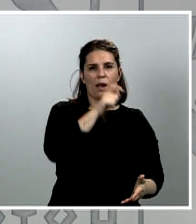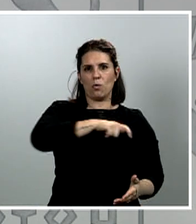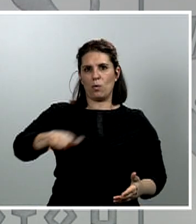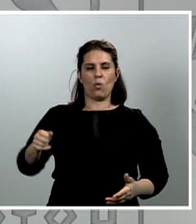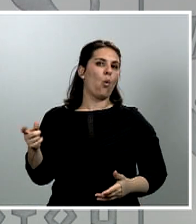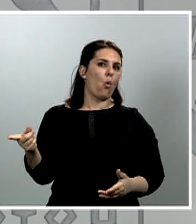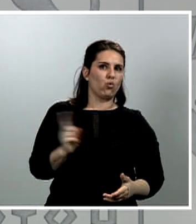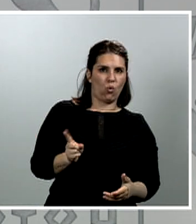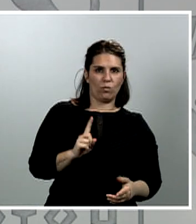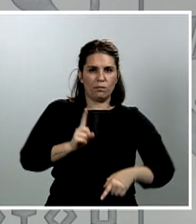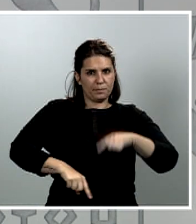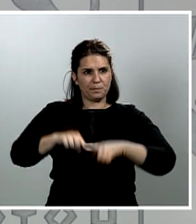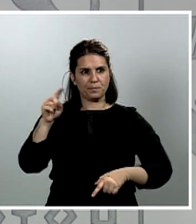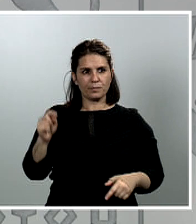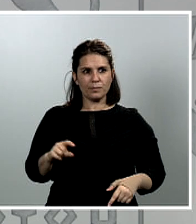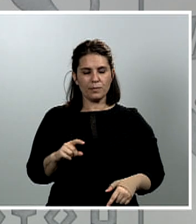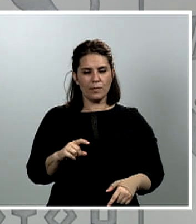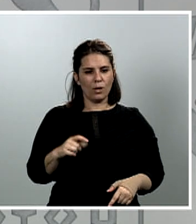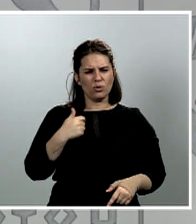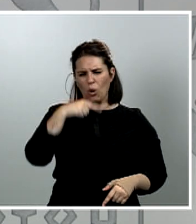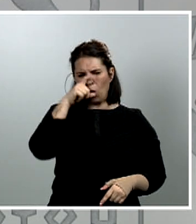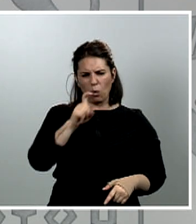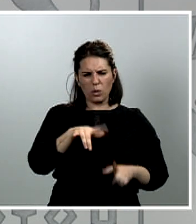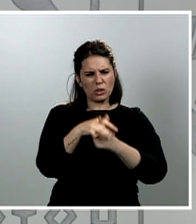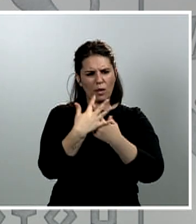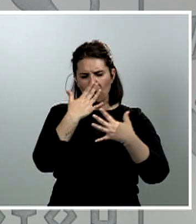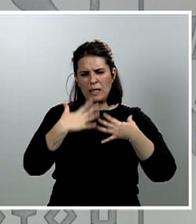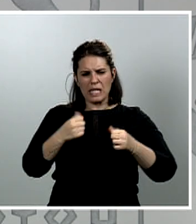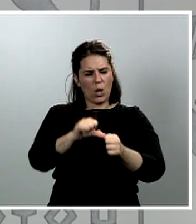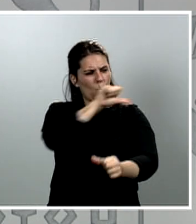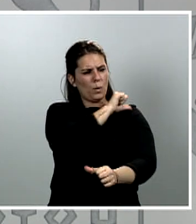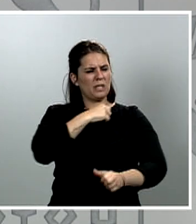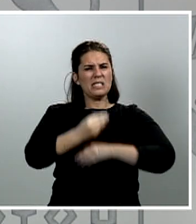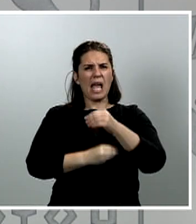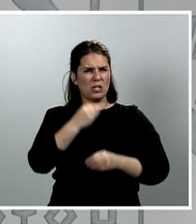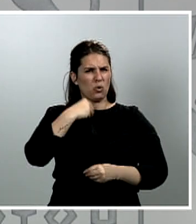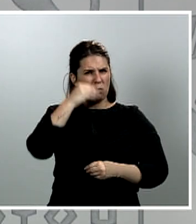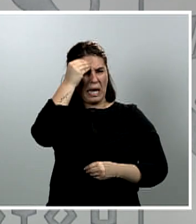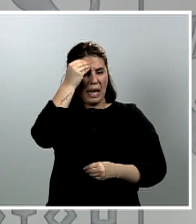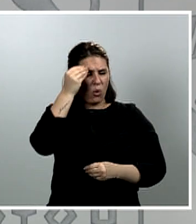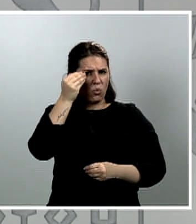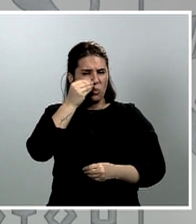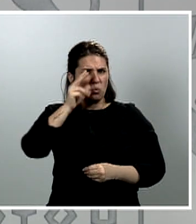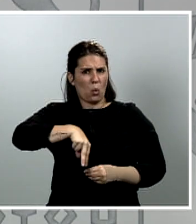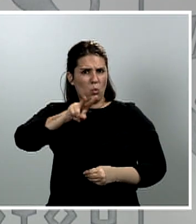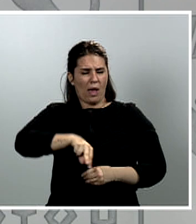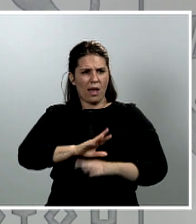No recuerdo ninguna situación de salud en la que se haya hecho esto. Sí que es cierto que en algunas cosas hay